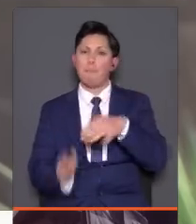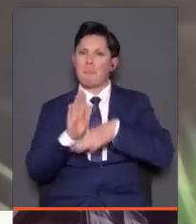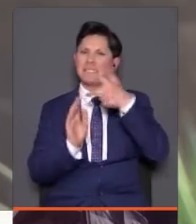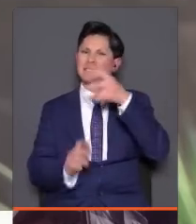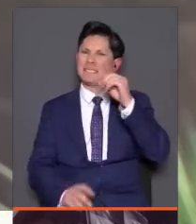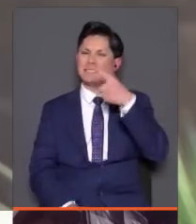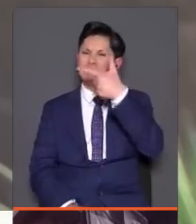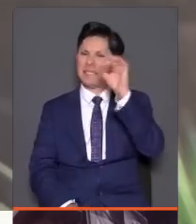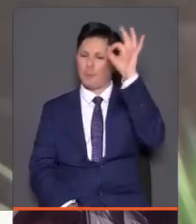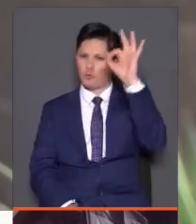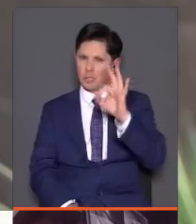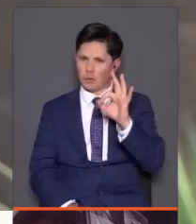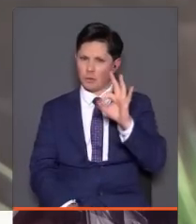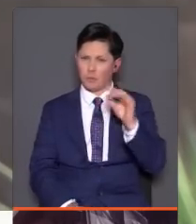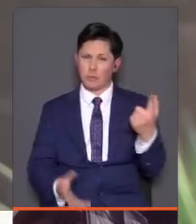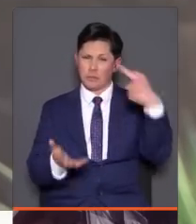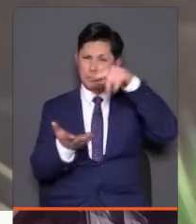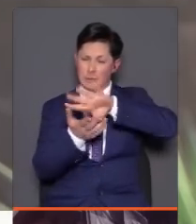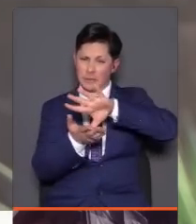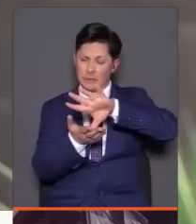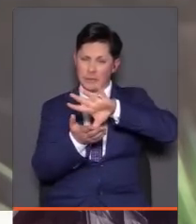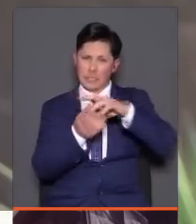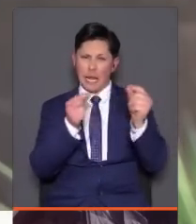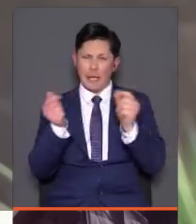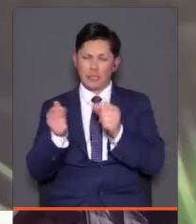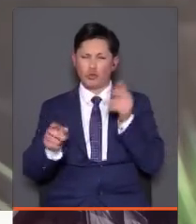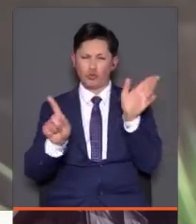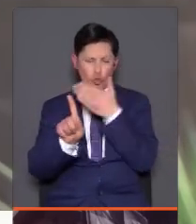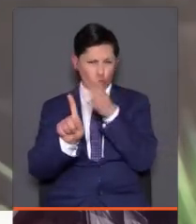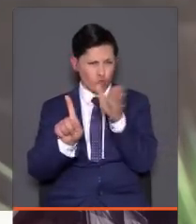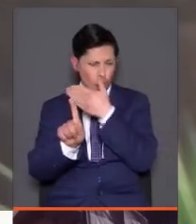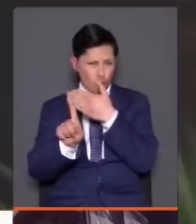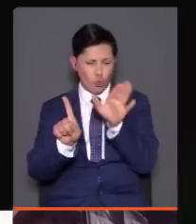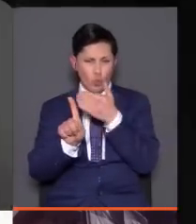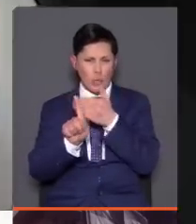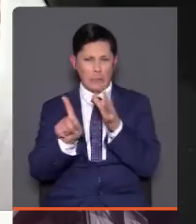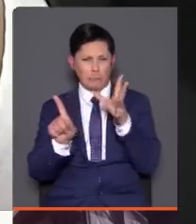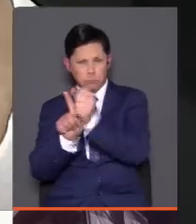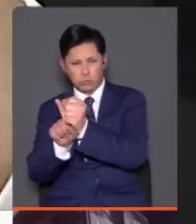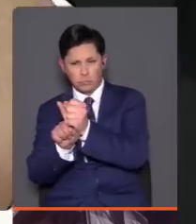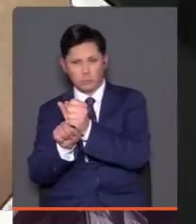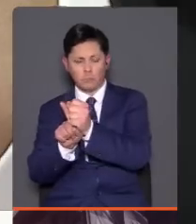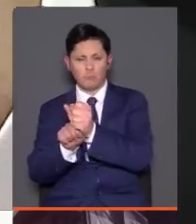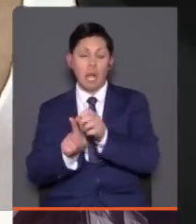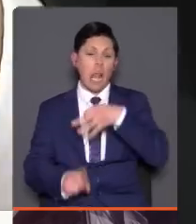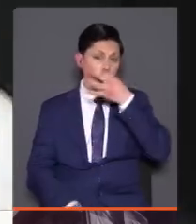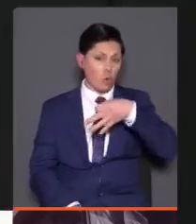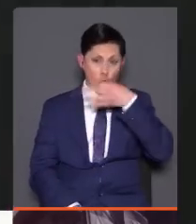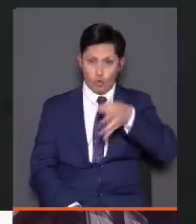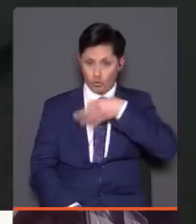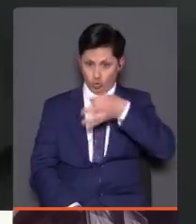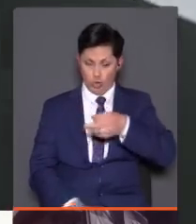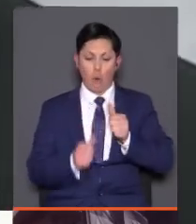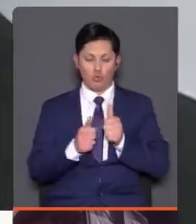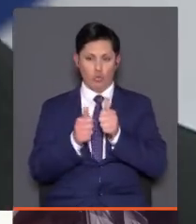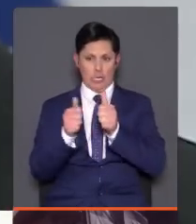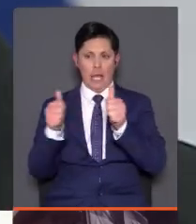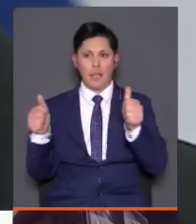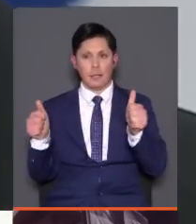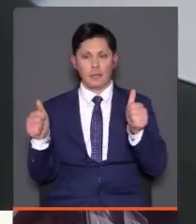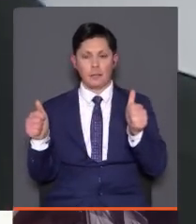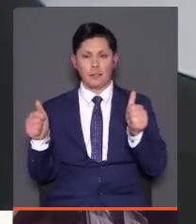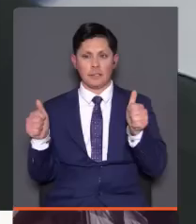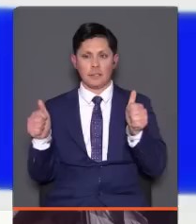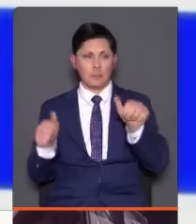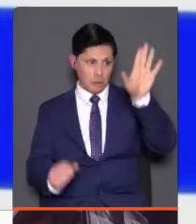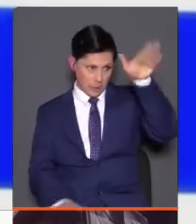personas extranjeras que tienen características similares, tortura, ensañamiento. El discurso de las autoridades de gobierno tiende a llamar